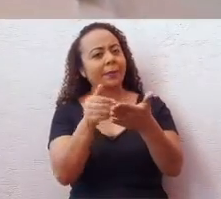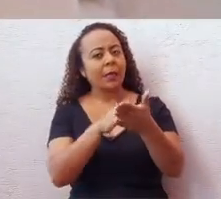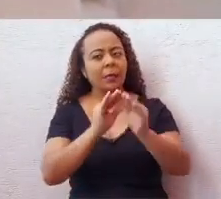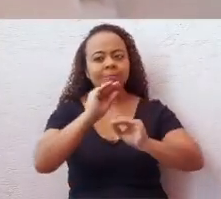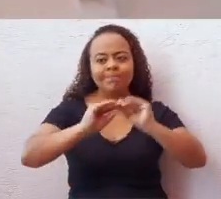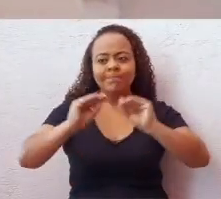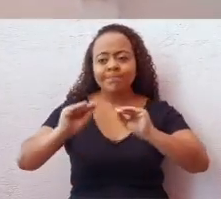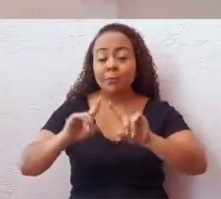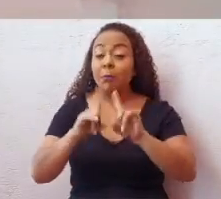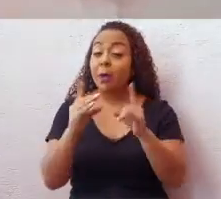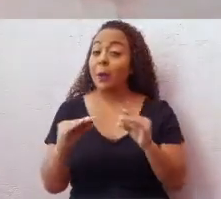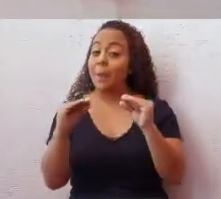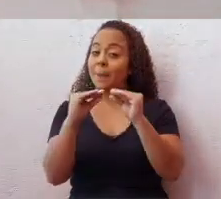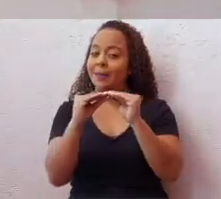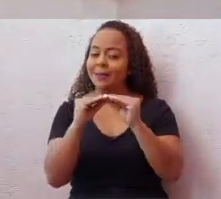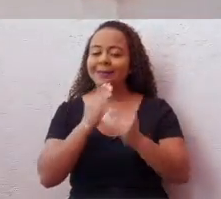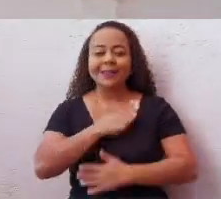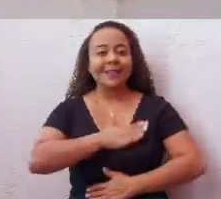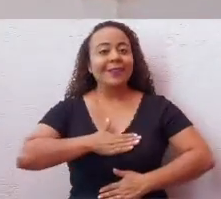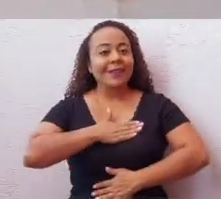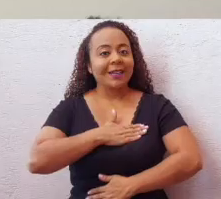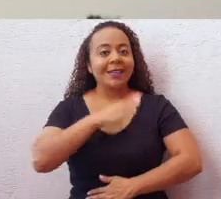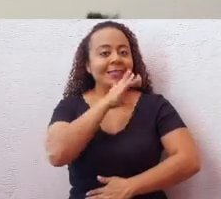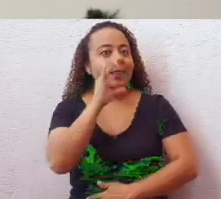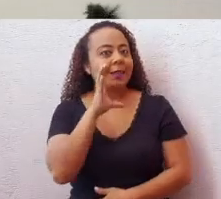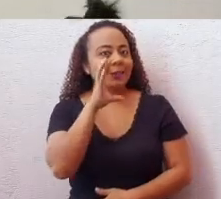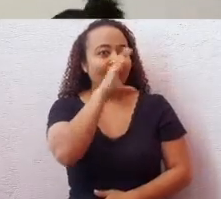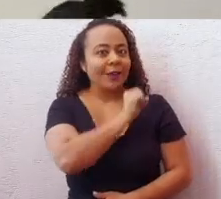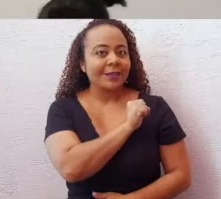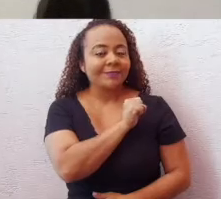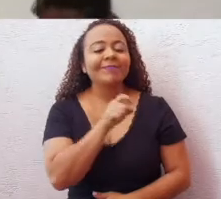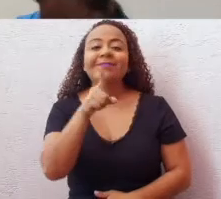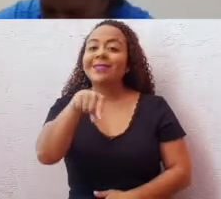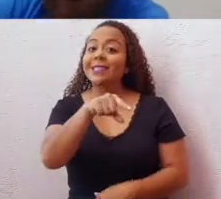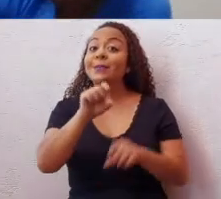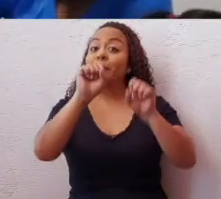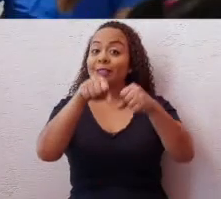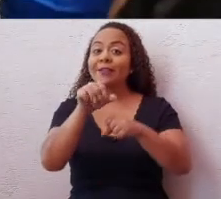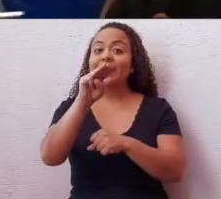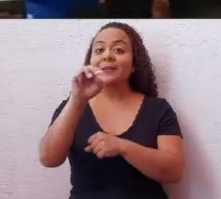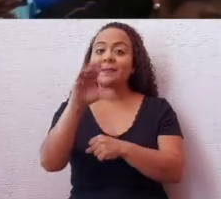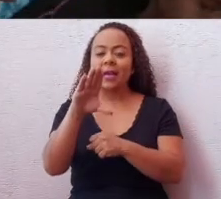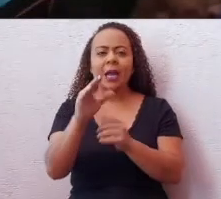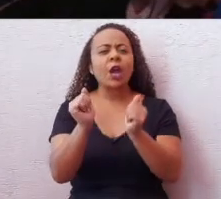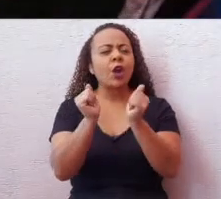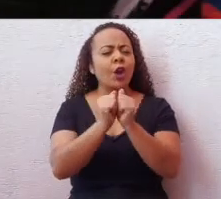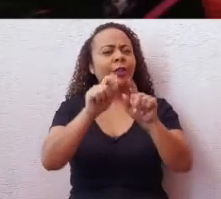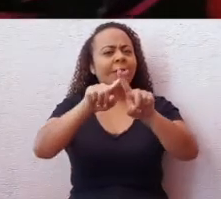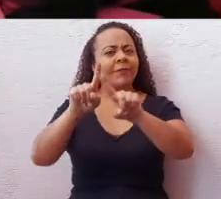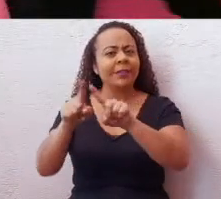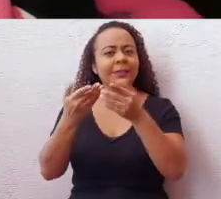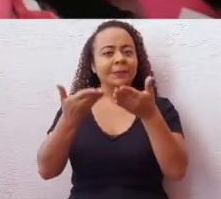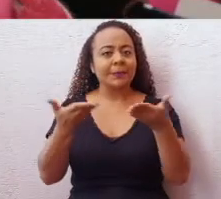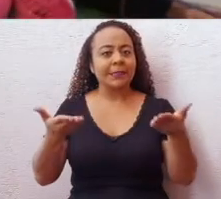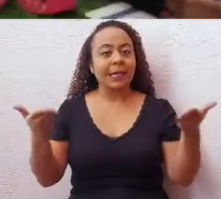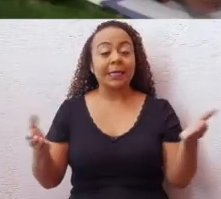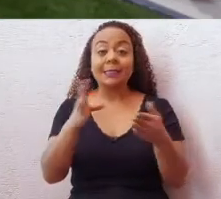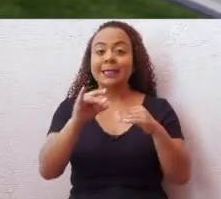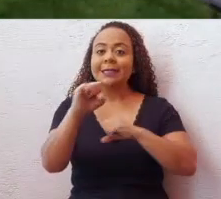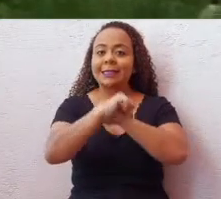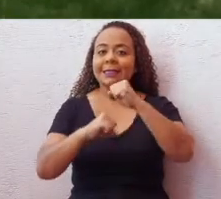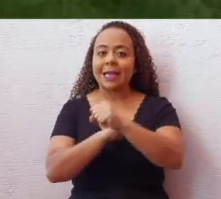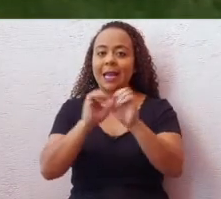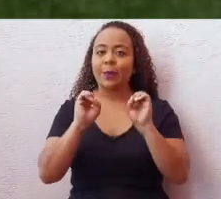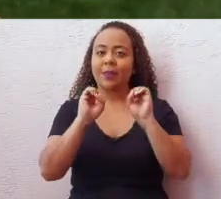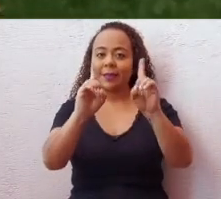armar pero más aún divertirse y descubrir son posibles en el Mac por medio de variados materiales y de